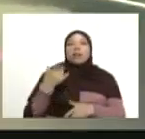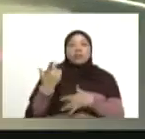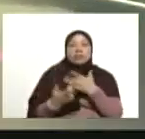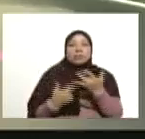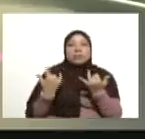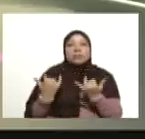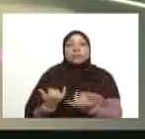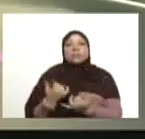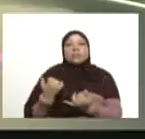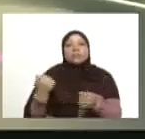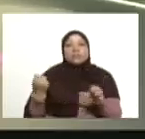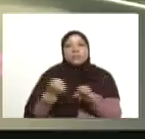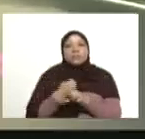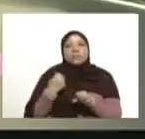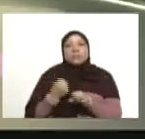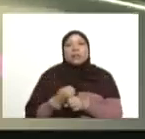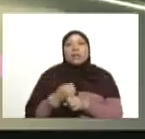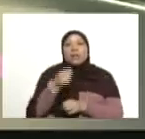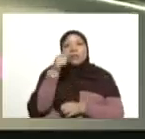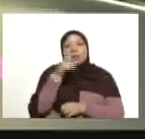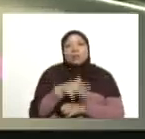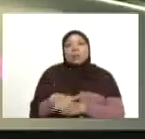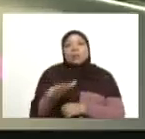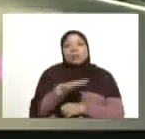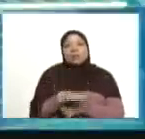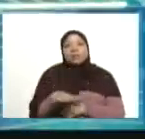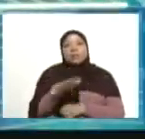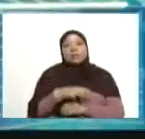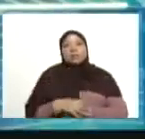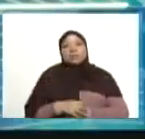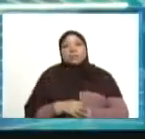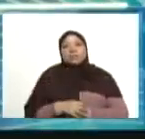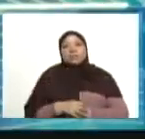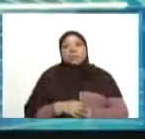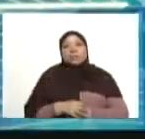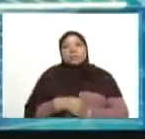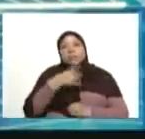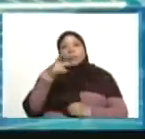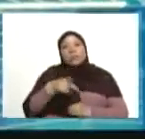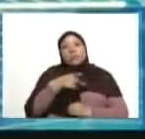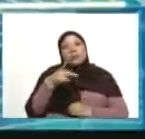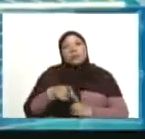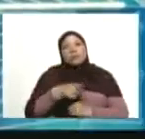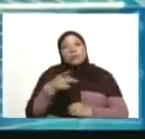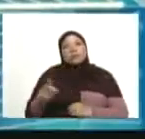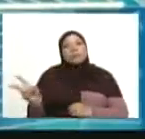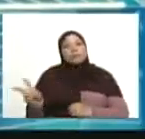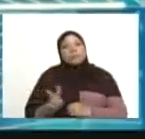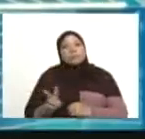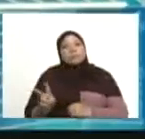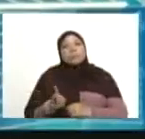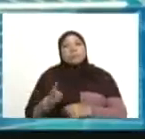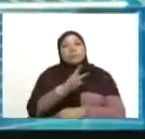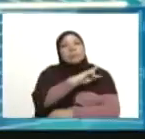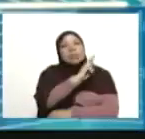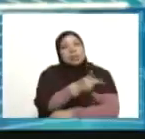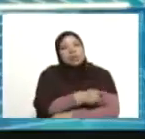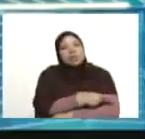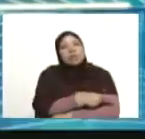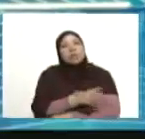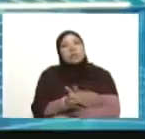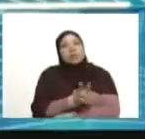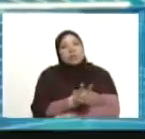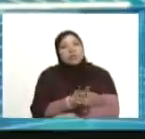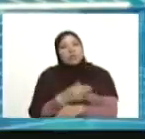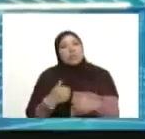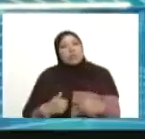precisamente ubicados en tiempo y espacio, muy claro el pueblo, de lo que es la política y lo que está pasando en el país y el esfuerzo, presidente, que está haciendo